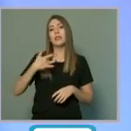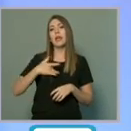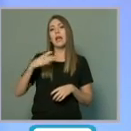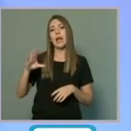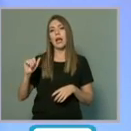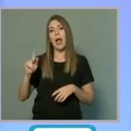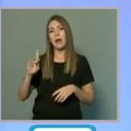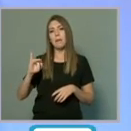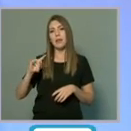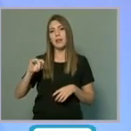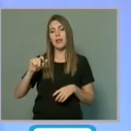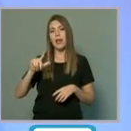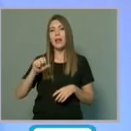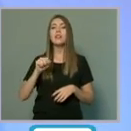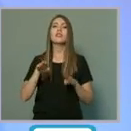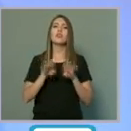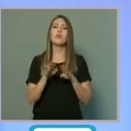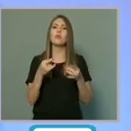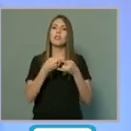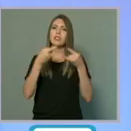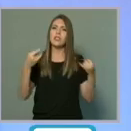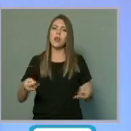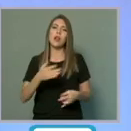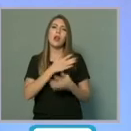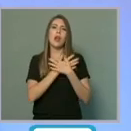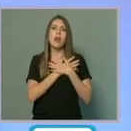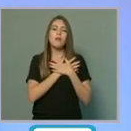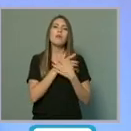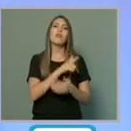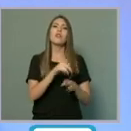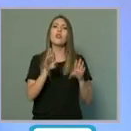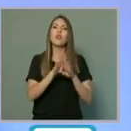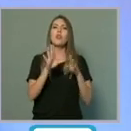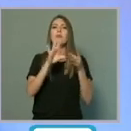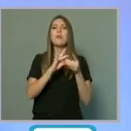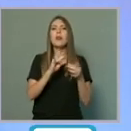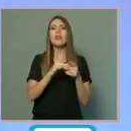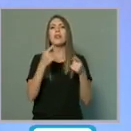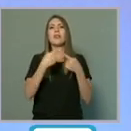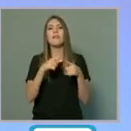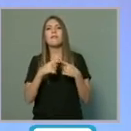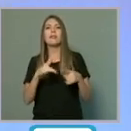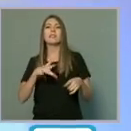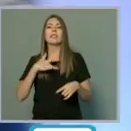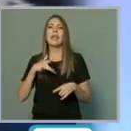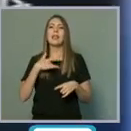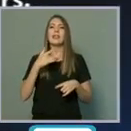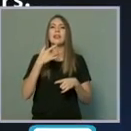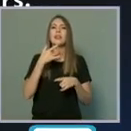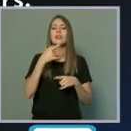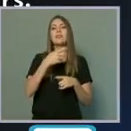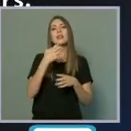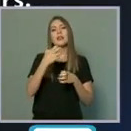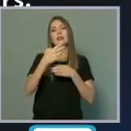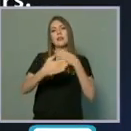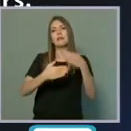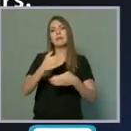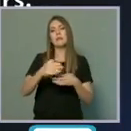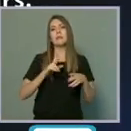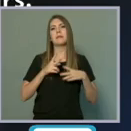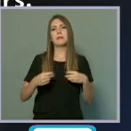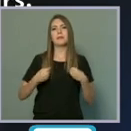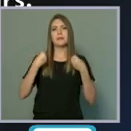la que a través de una historia de amor nos muestran el desarrollo de los sentidos en cada etapa de nuestras vidas.